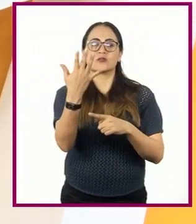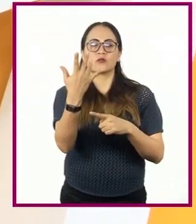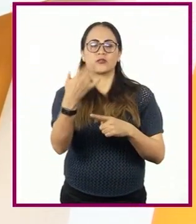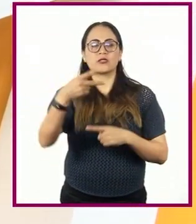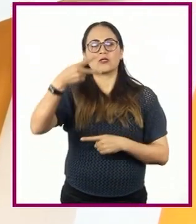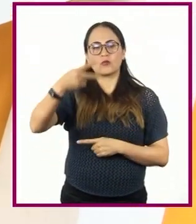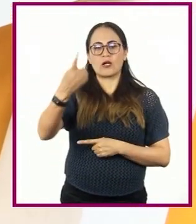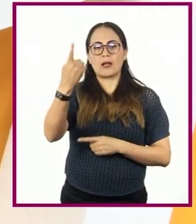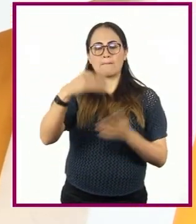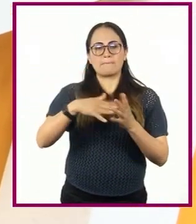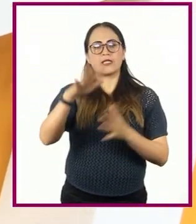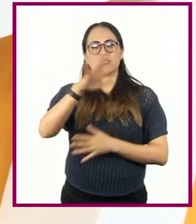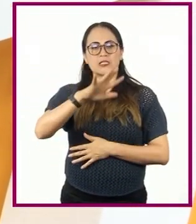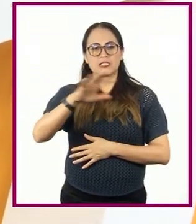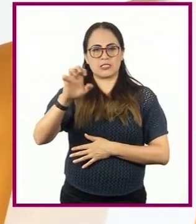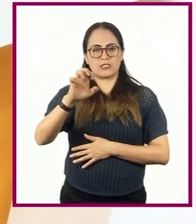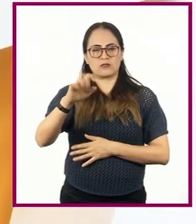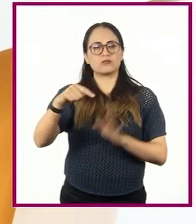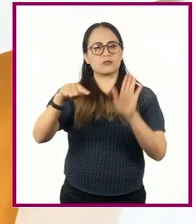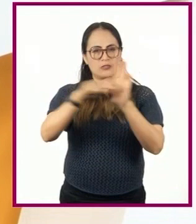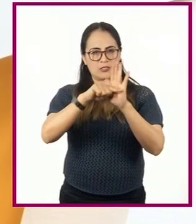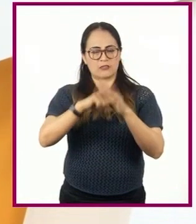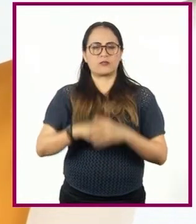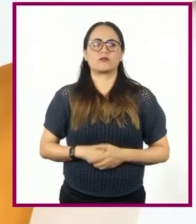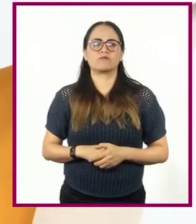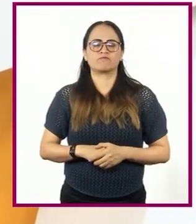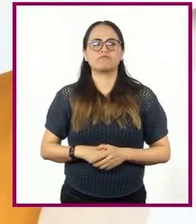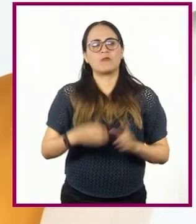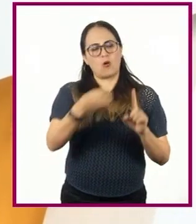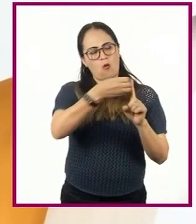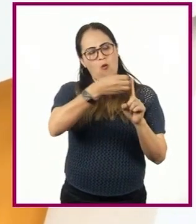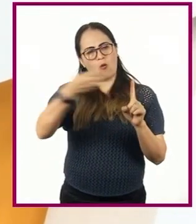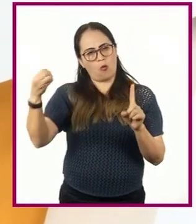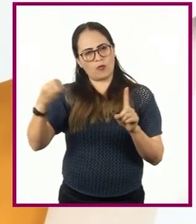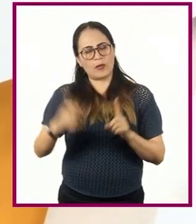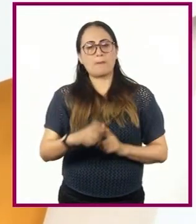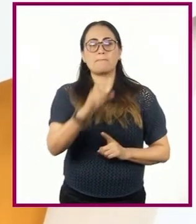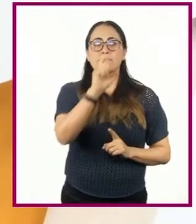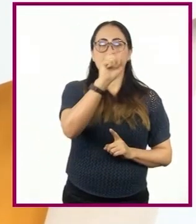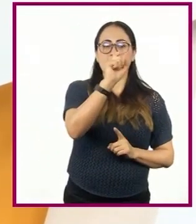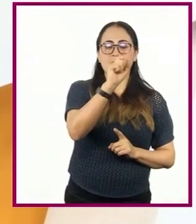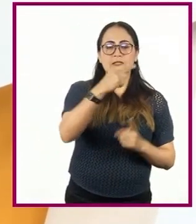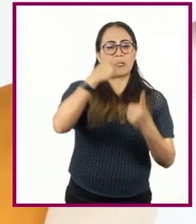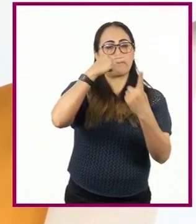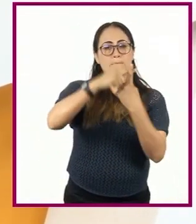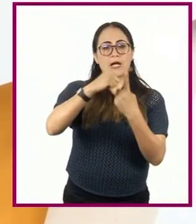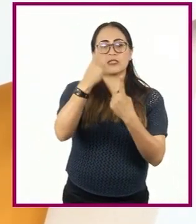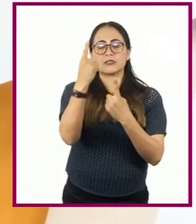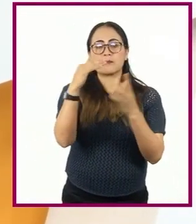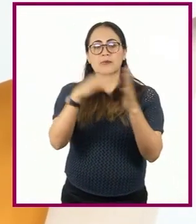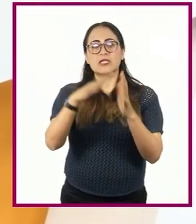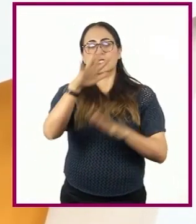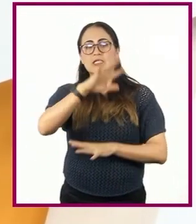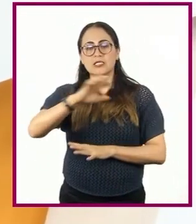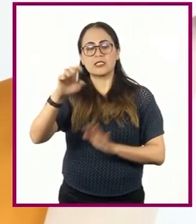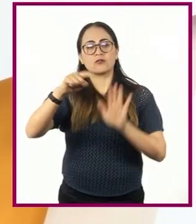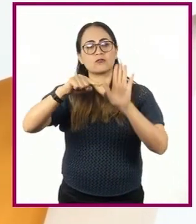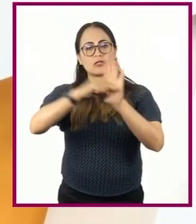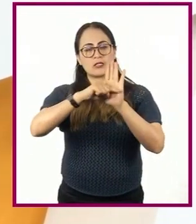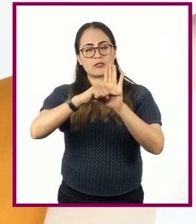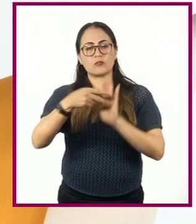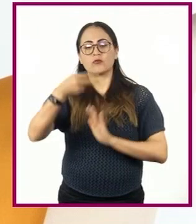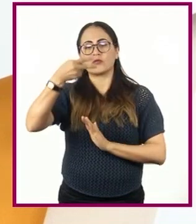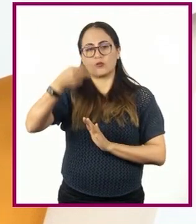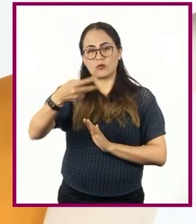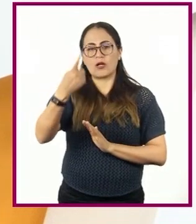a 1500 negativo. Y la expresión queda 20 más 1500 negativo igual